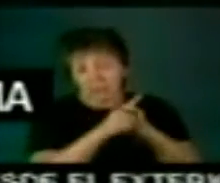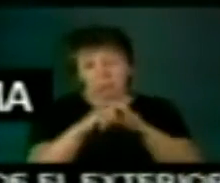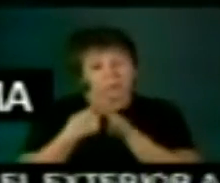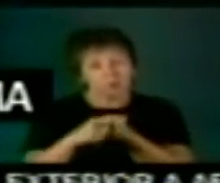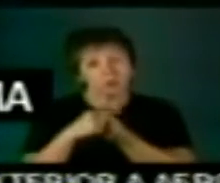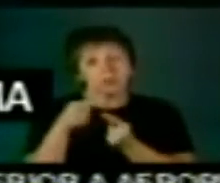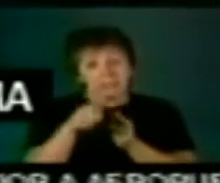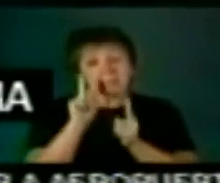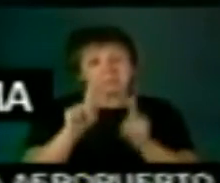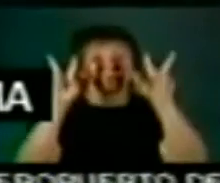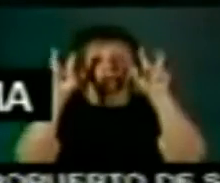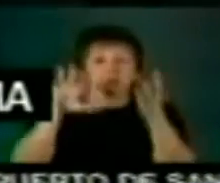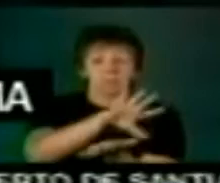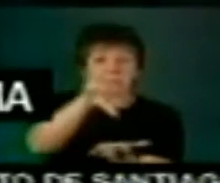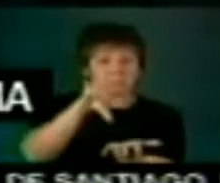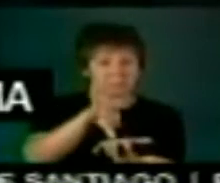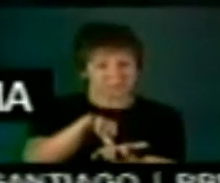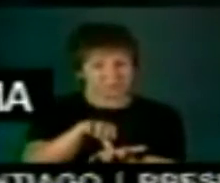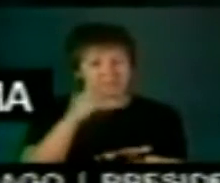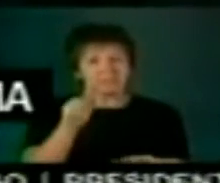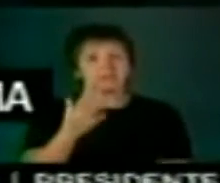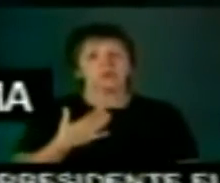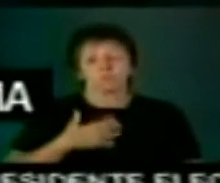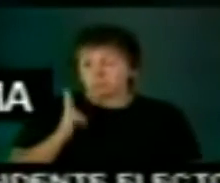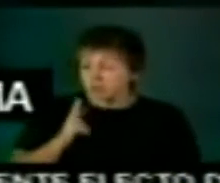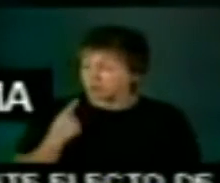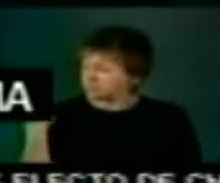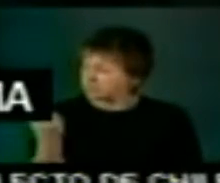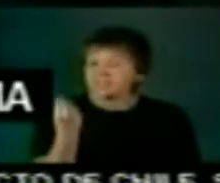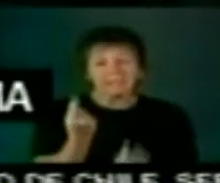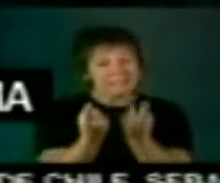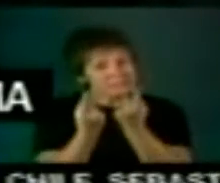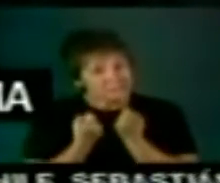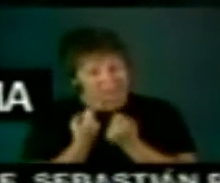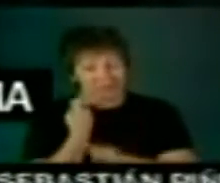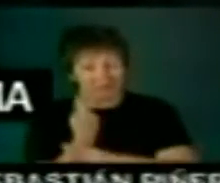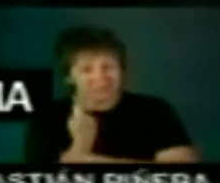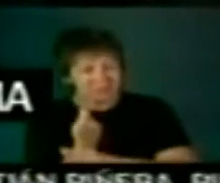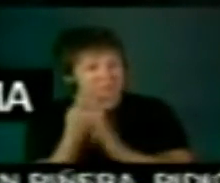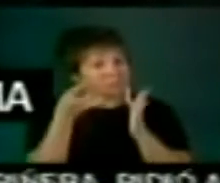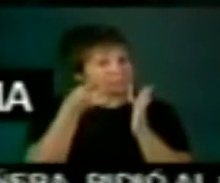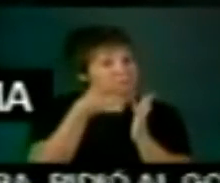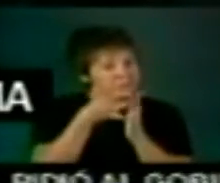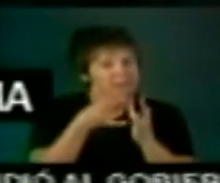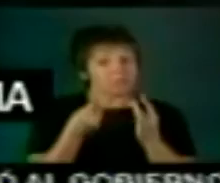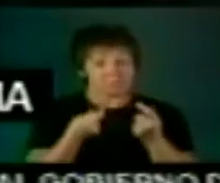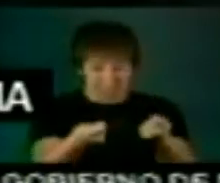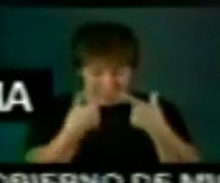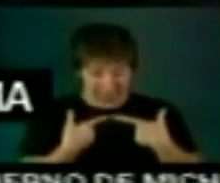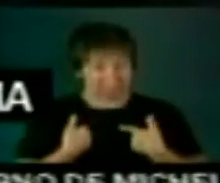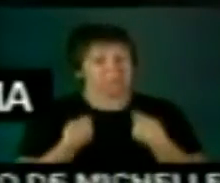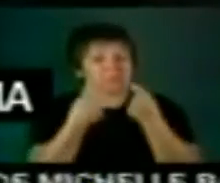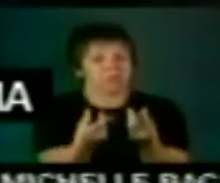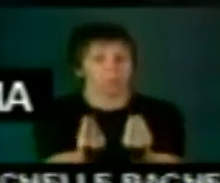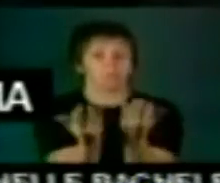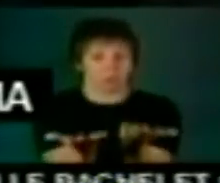el Estado, sobre los recursos que consume, sobre la calidad de los servicios que presta.